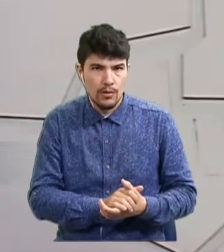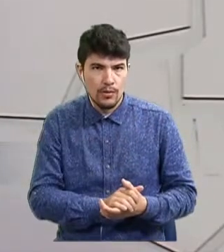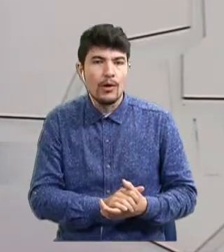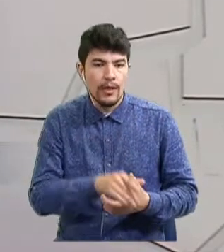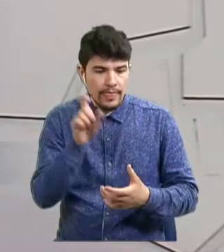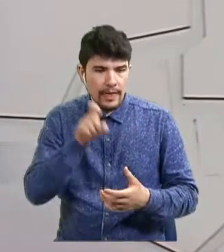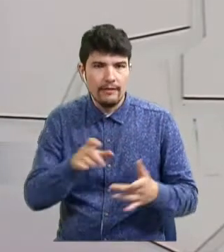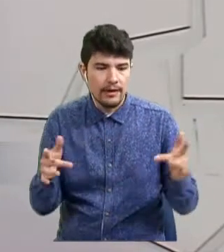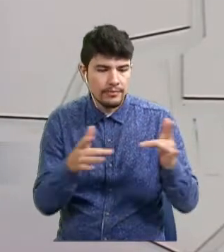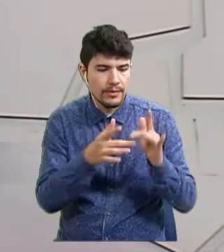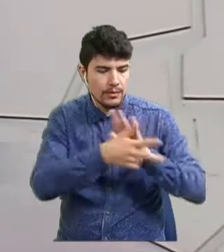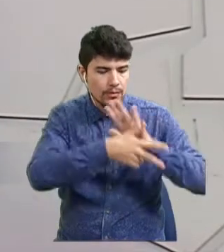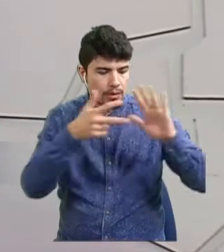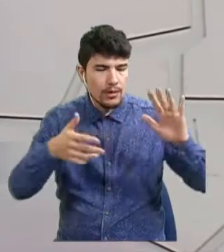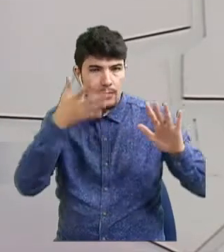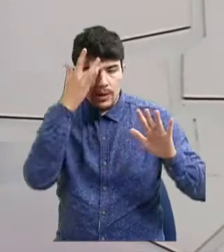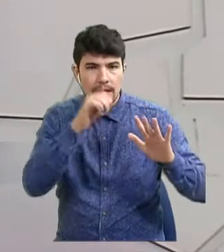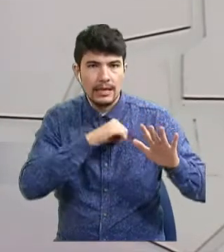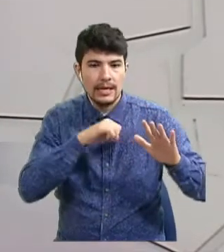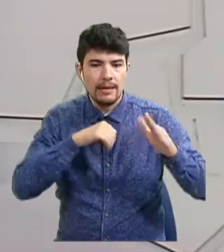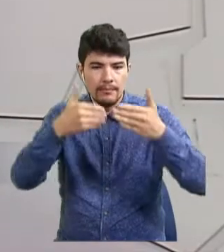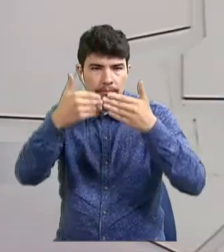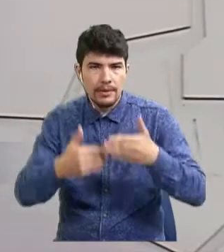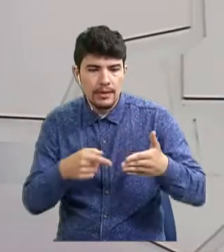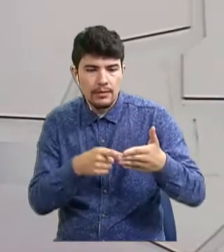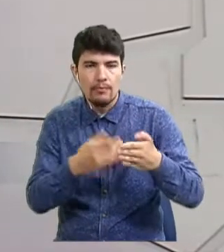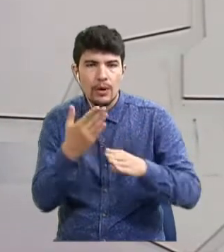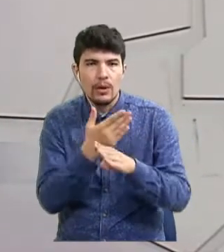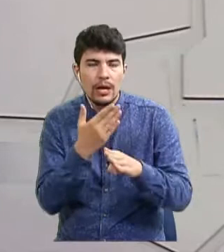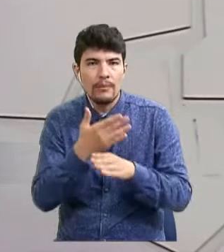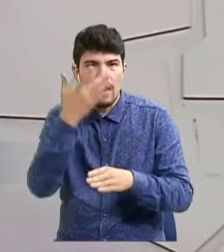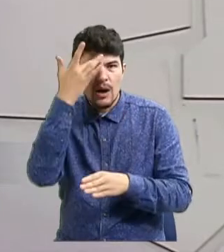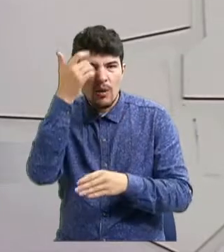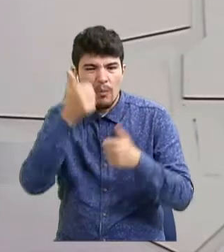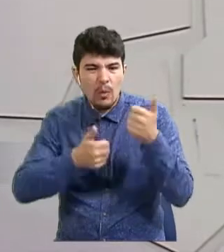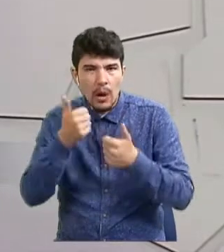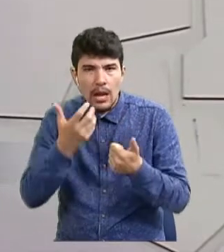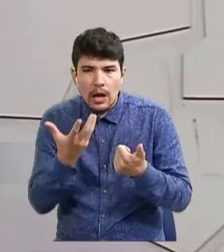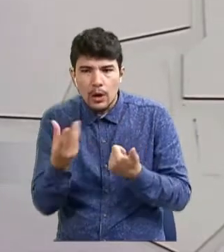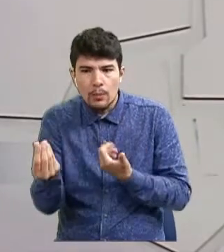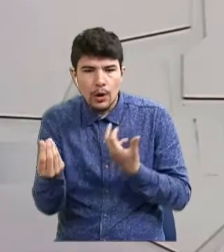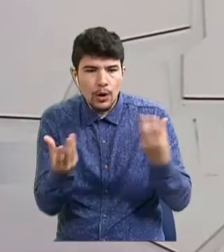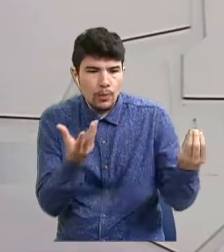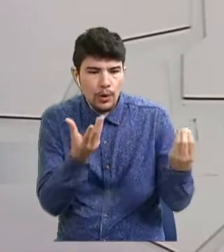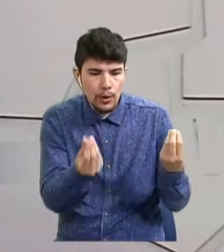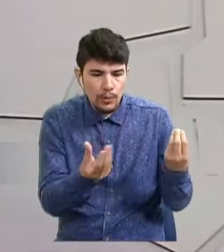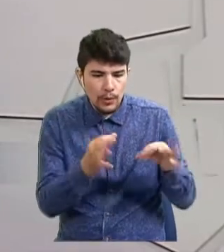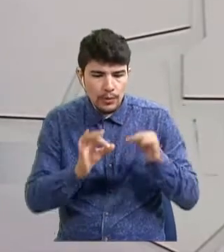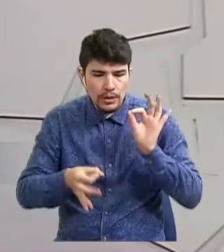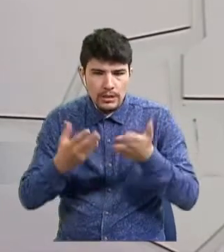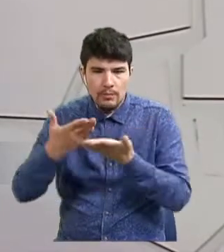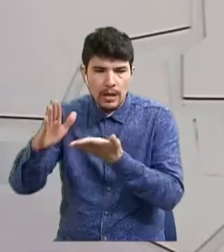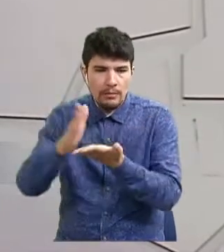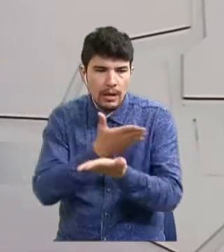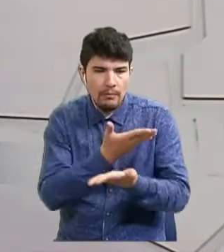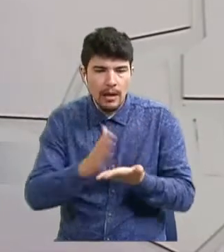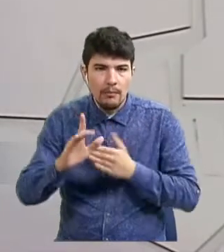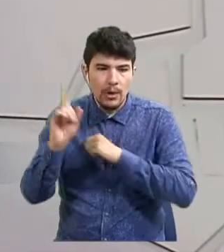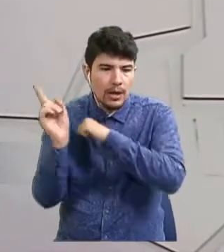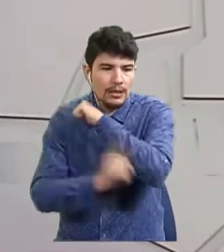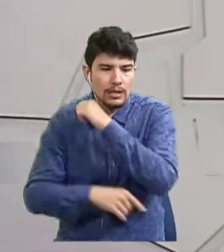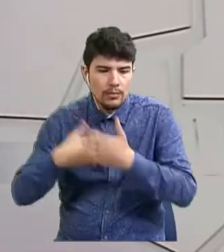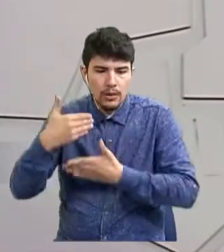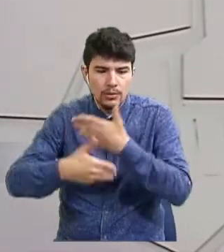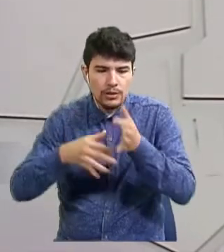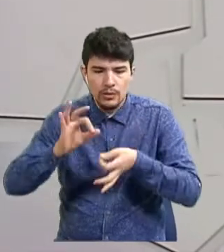constituyente, porque tenemos una limitante, y es que la politización de la justicia, la judicialización de la justicia no ha